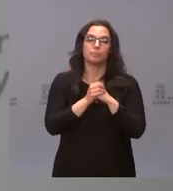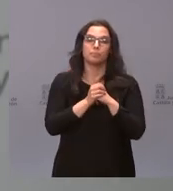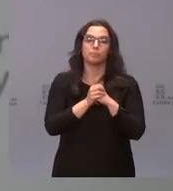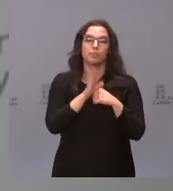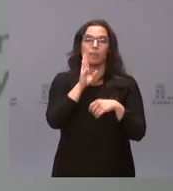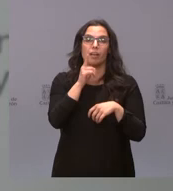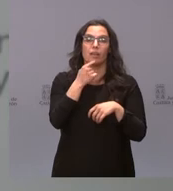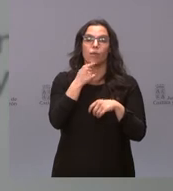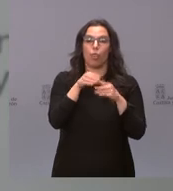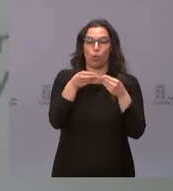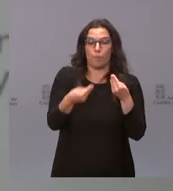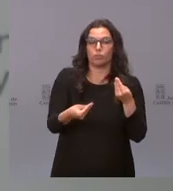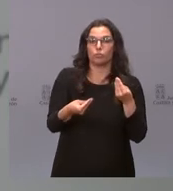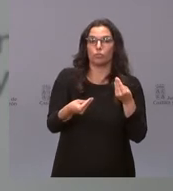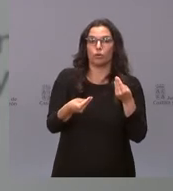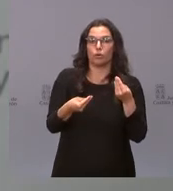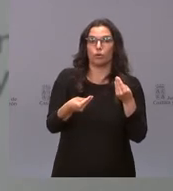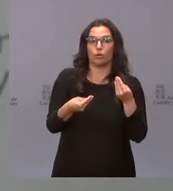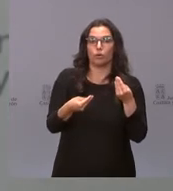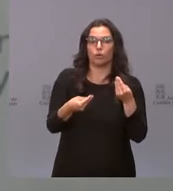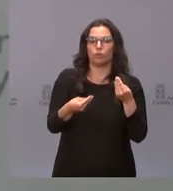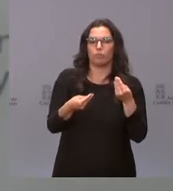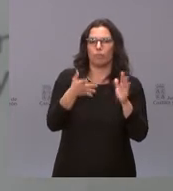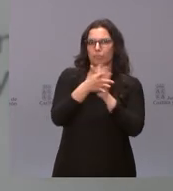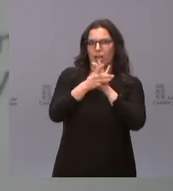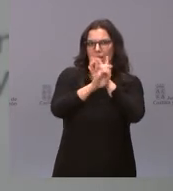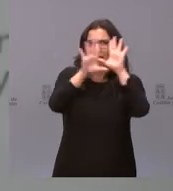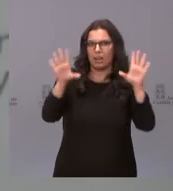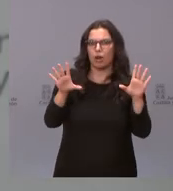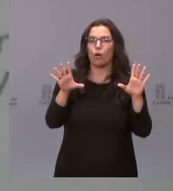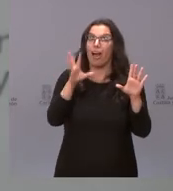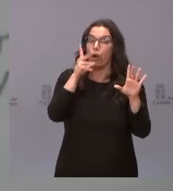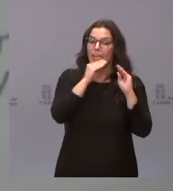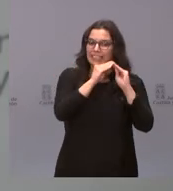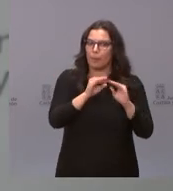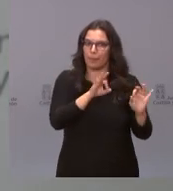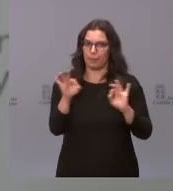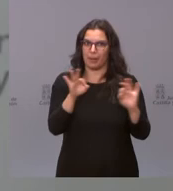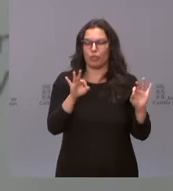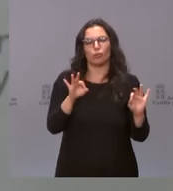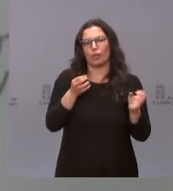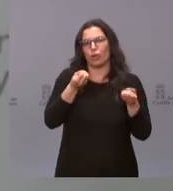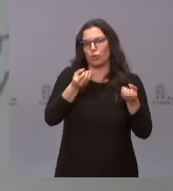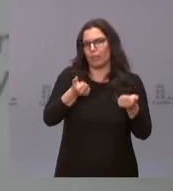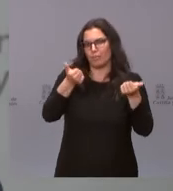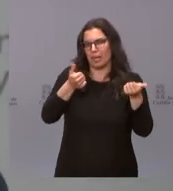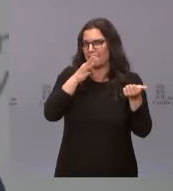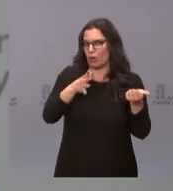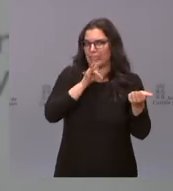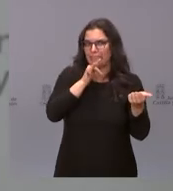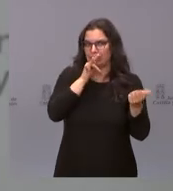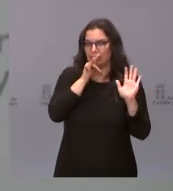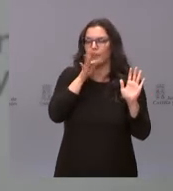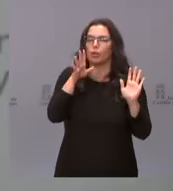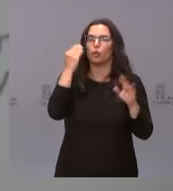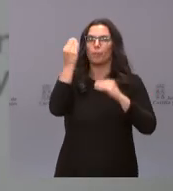va a ser un documento que se pondrá negro sobre blanco estamos trabajando sobre ello y no puedo anticipar nada pero yo creo que hay una